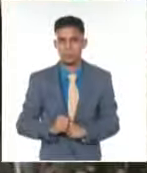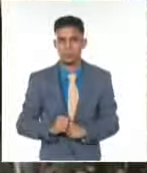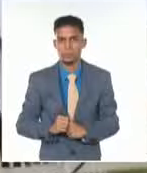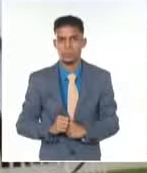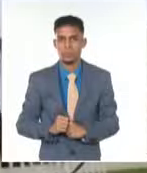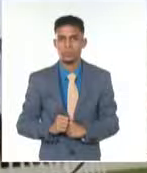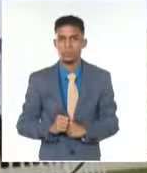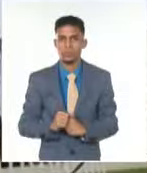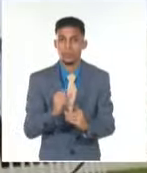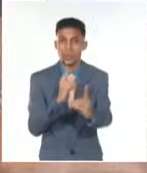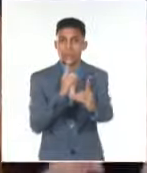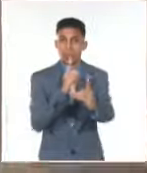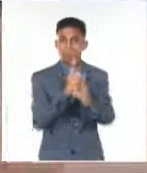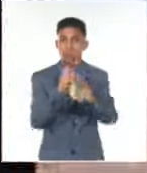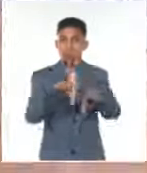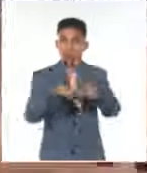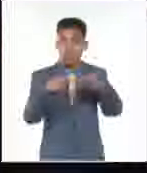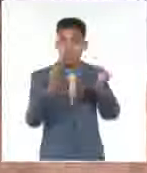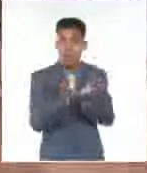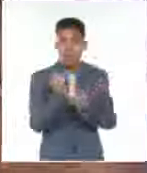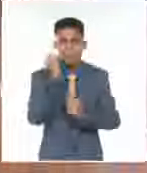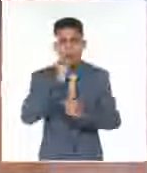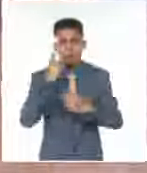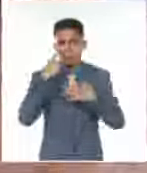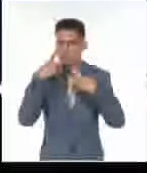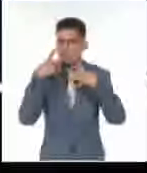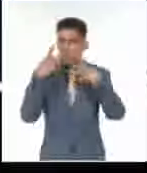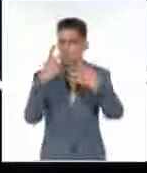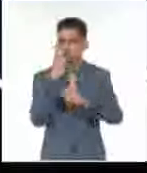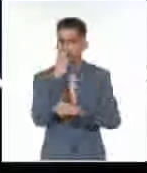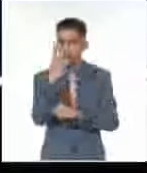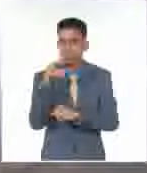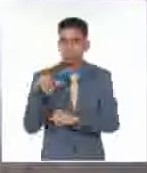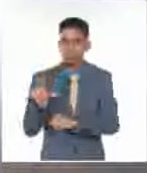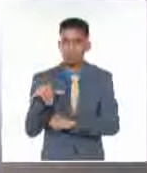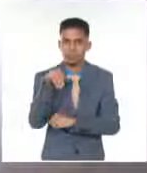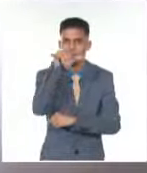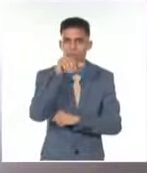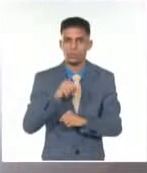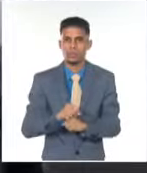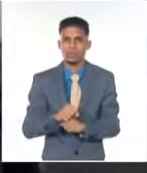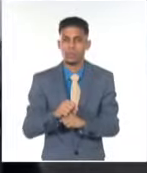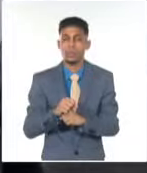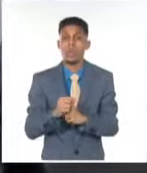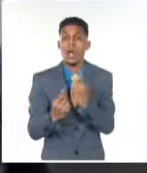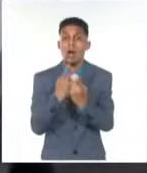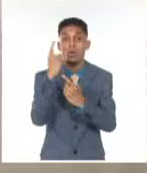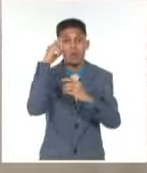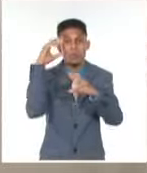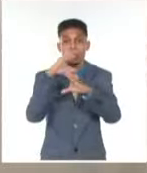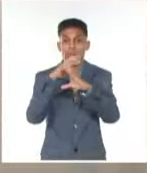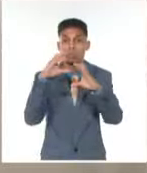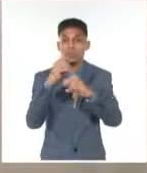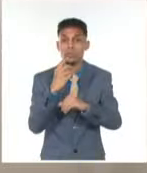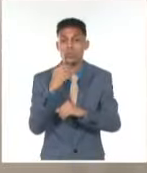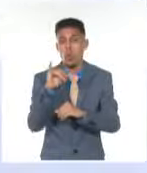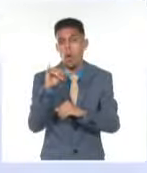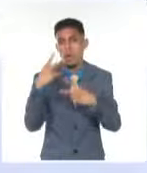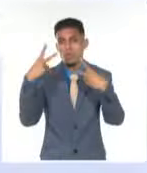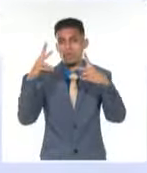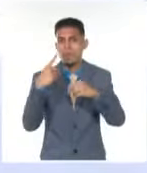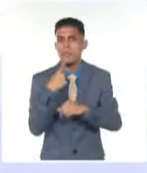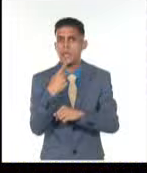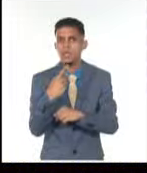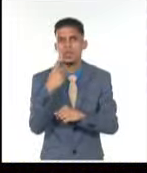El Simposio Global es el foro más importante de la aviación civil. Expertos lo califican como un evento técnico profesional anual